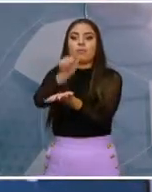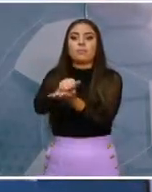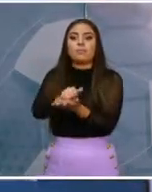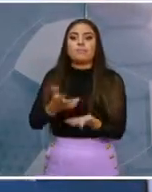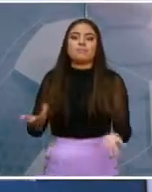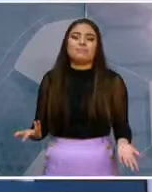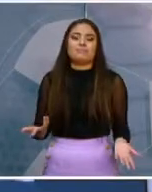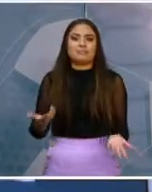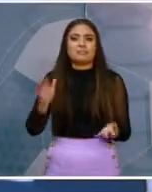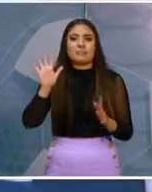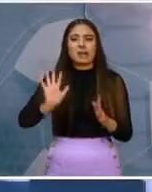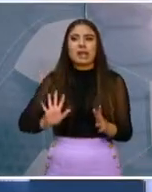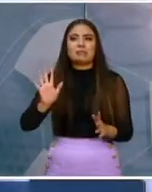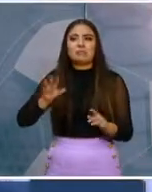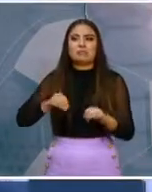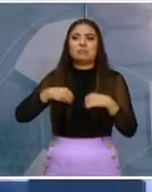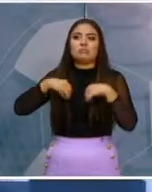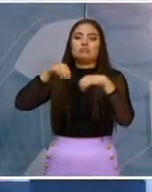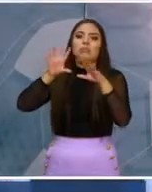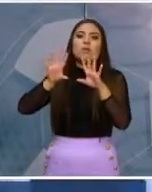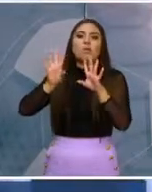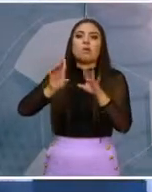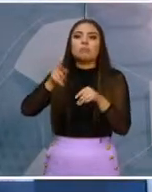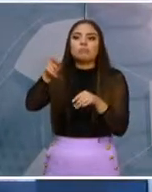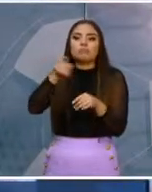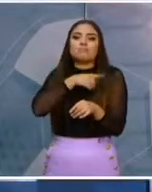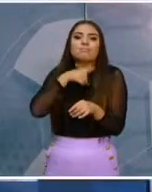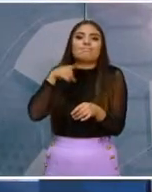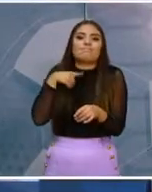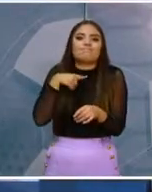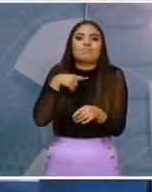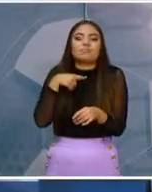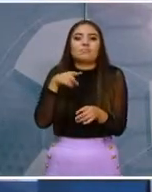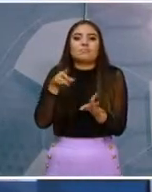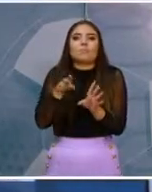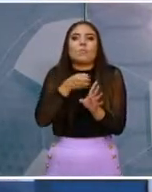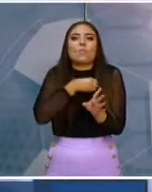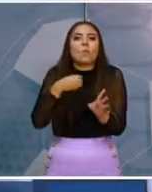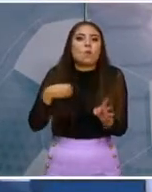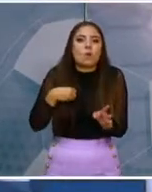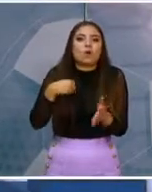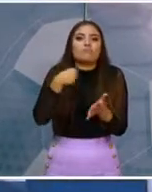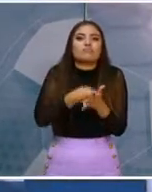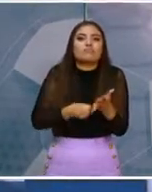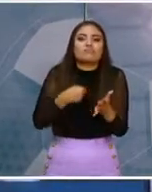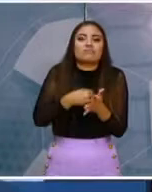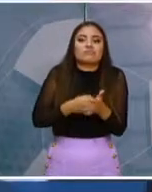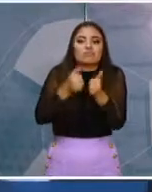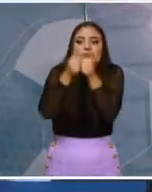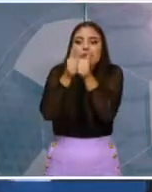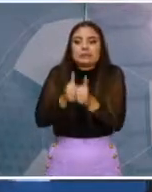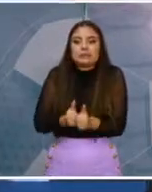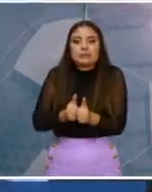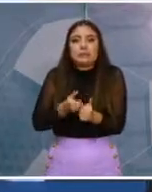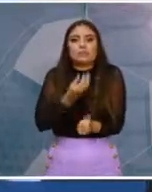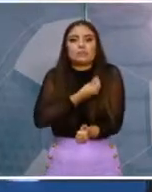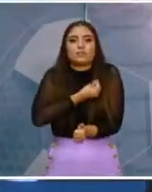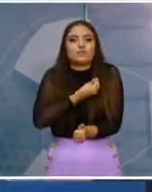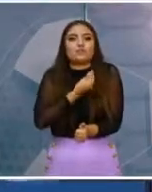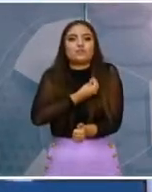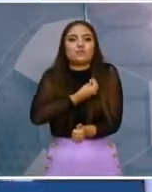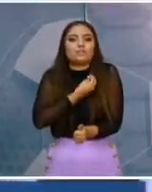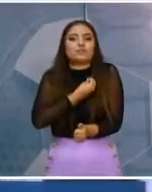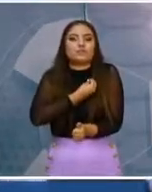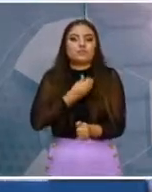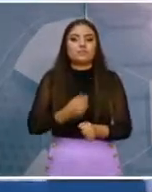a los profesionistas recién graduados a prestar el servicio social necesita una urgente modificación en lo que estamos buscando con esta